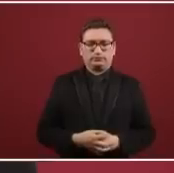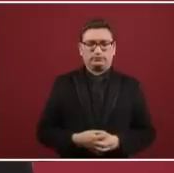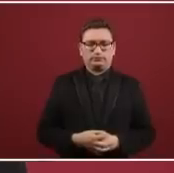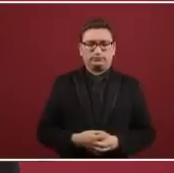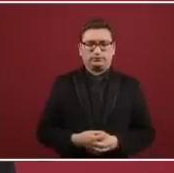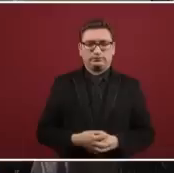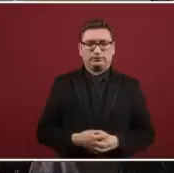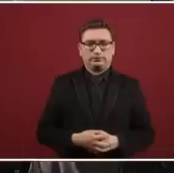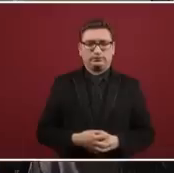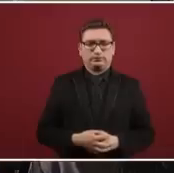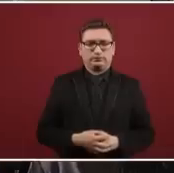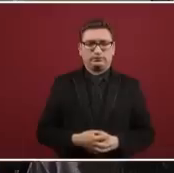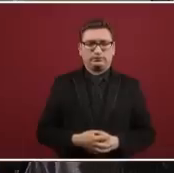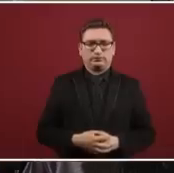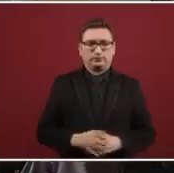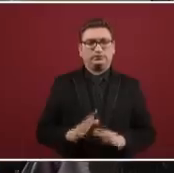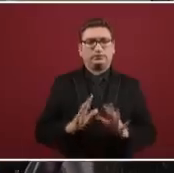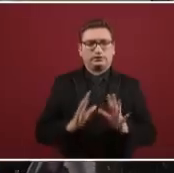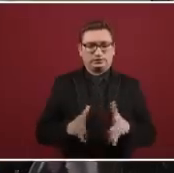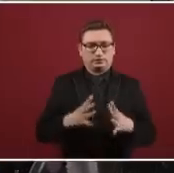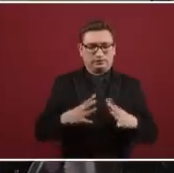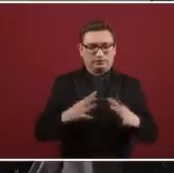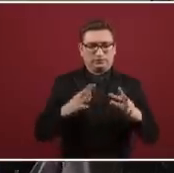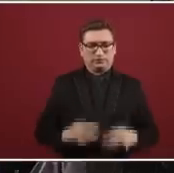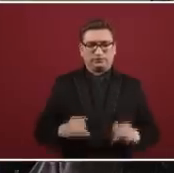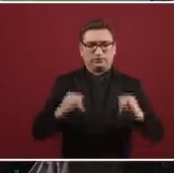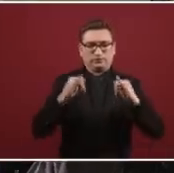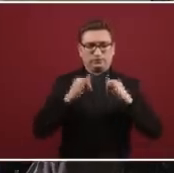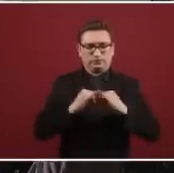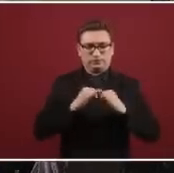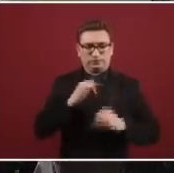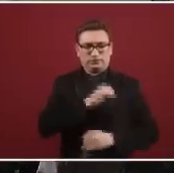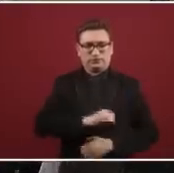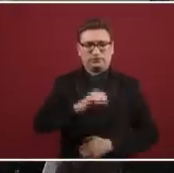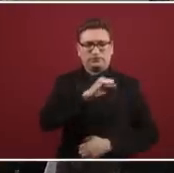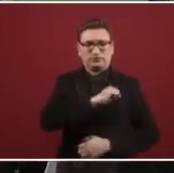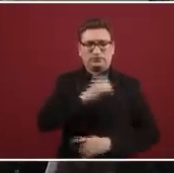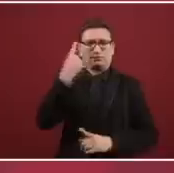el Instituto de Salud para el Bienestar,